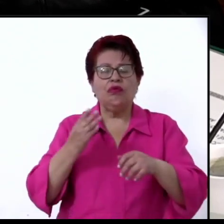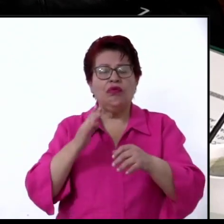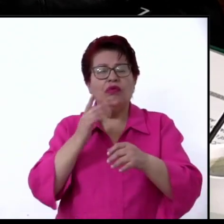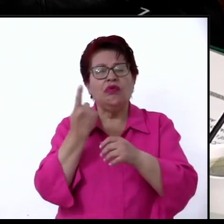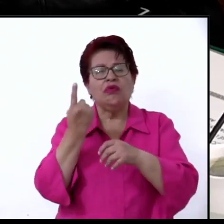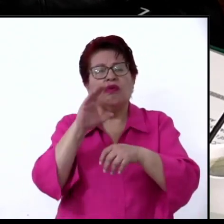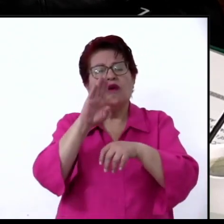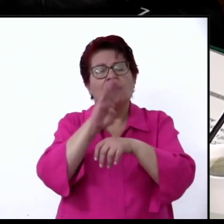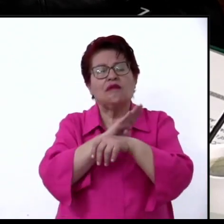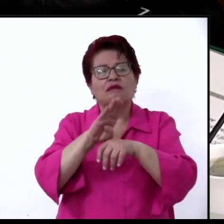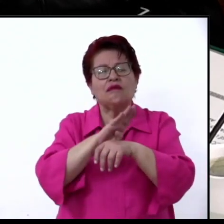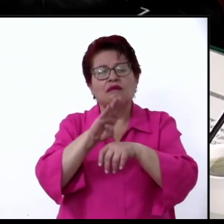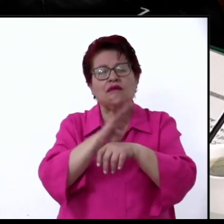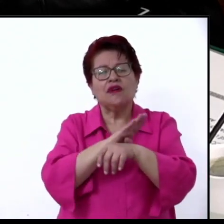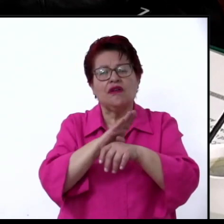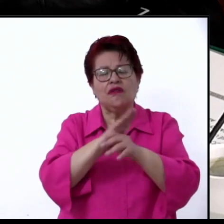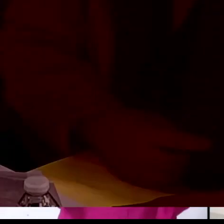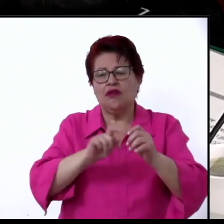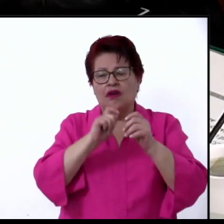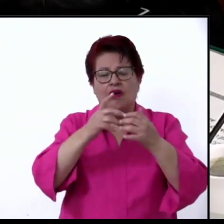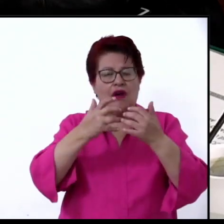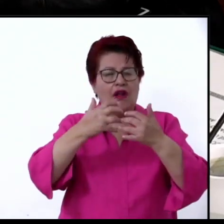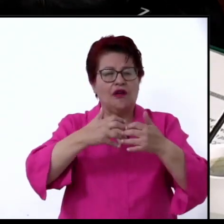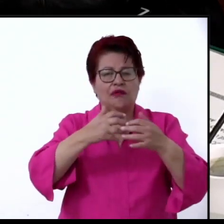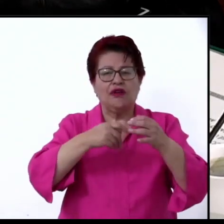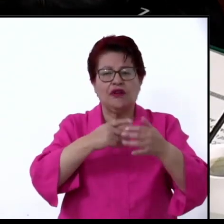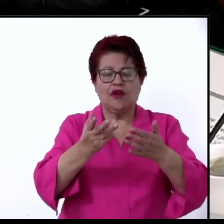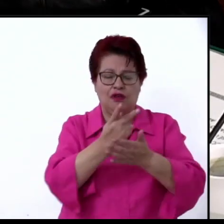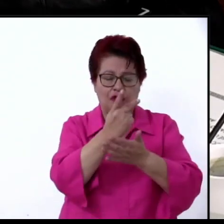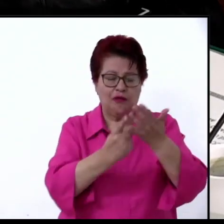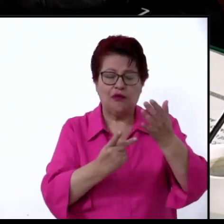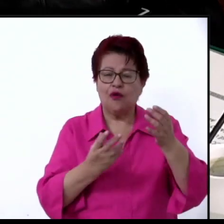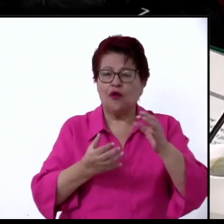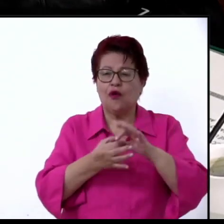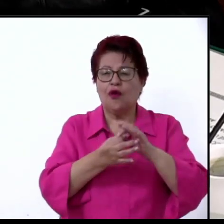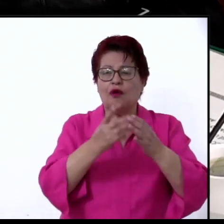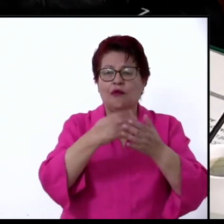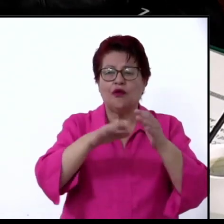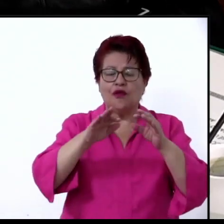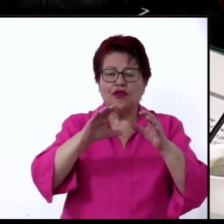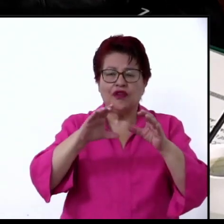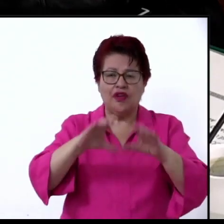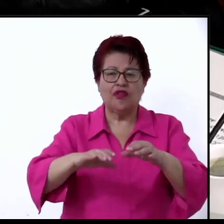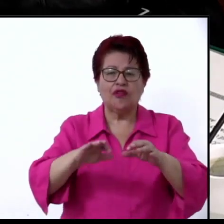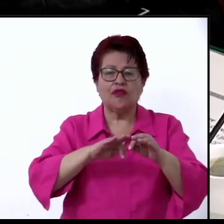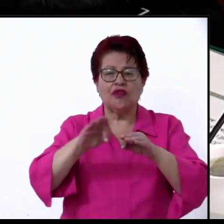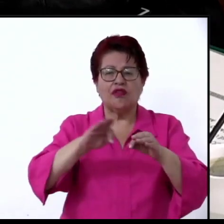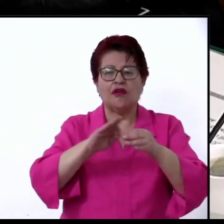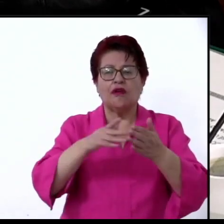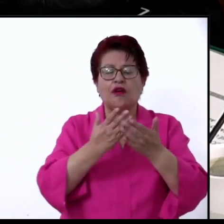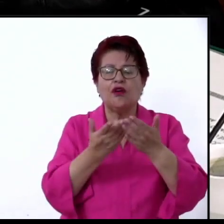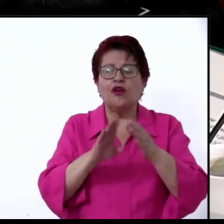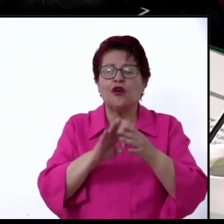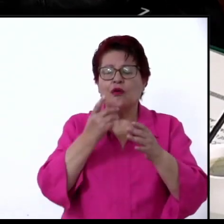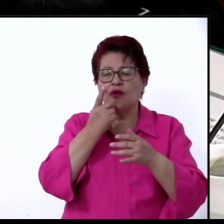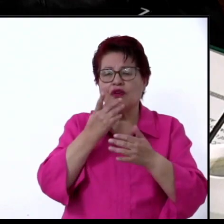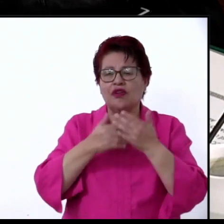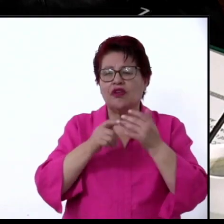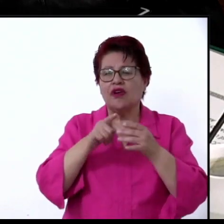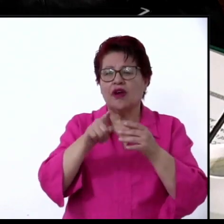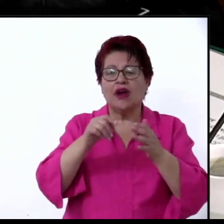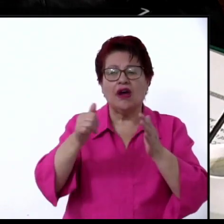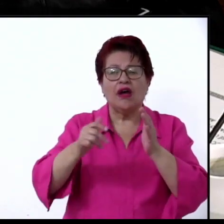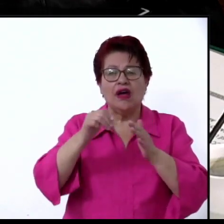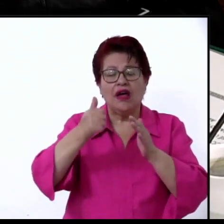ha otorgado a las empresas que forman parte de este programa como centros de trabajo y cómo se les invita a que cada